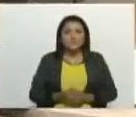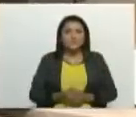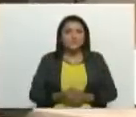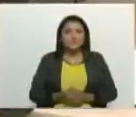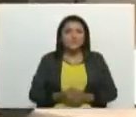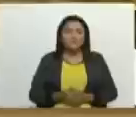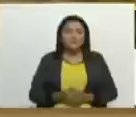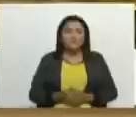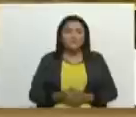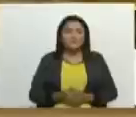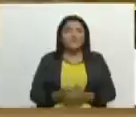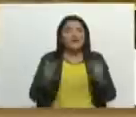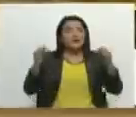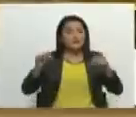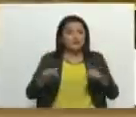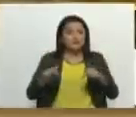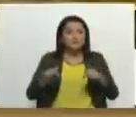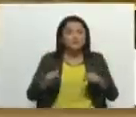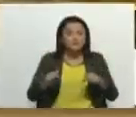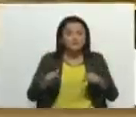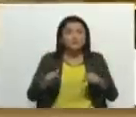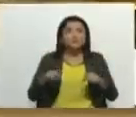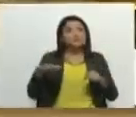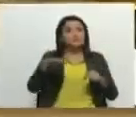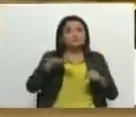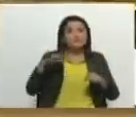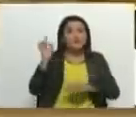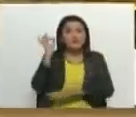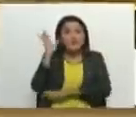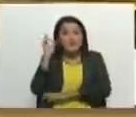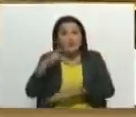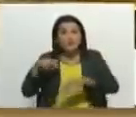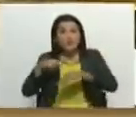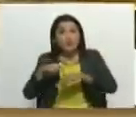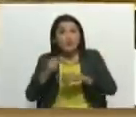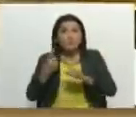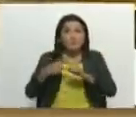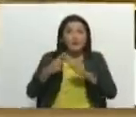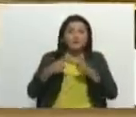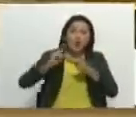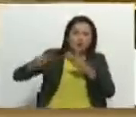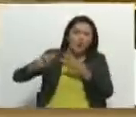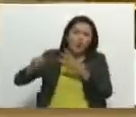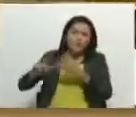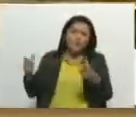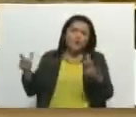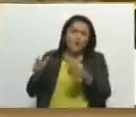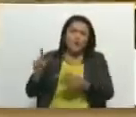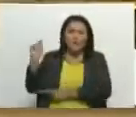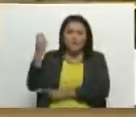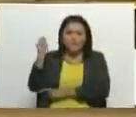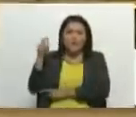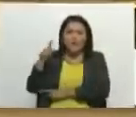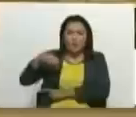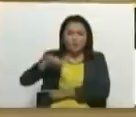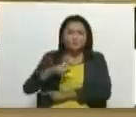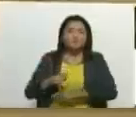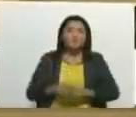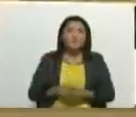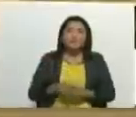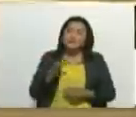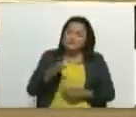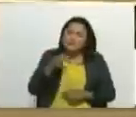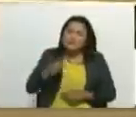En este recinto y en distintas reuniones que hemos tenido con diputadas y diputados, siempre